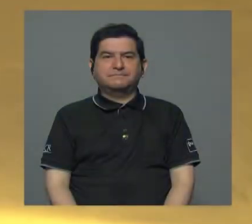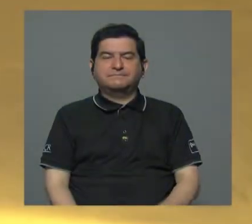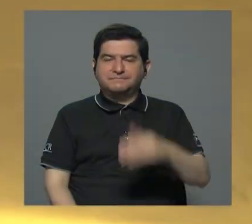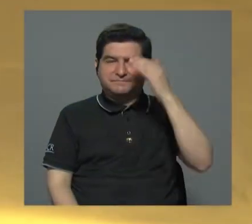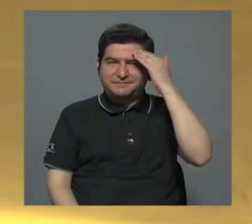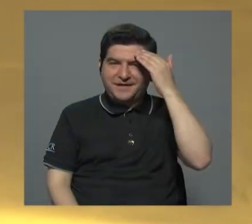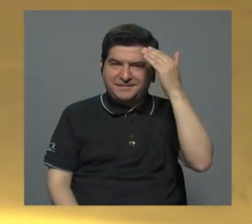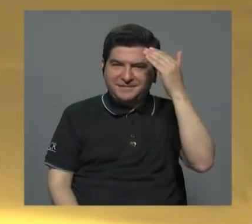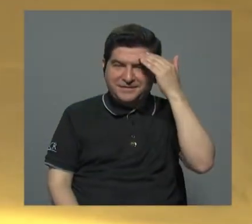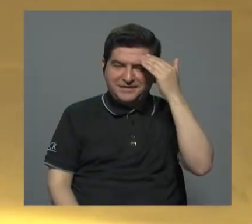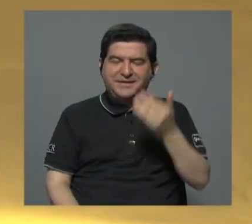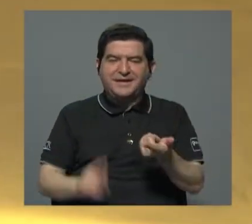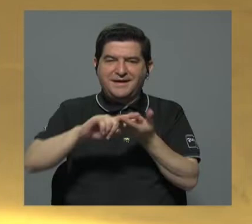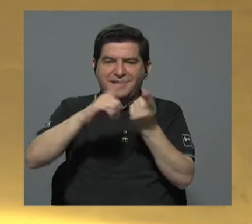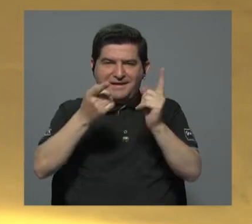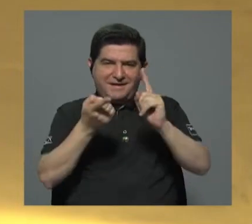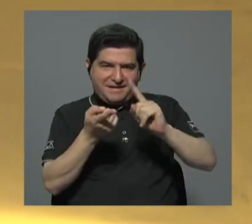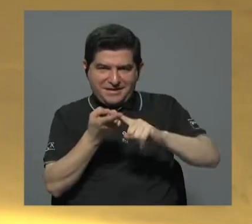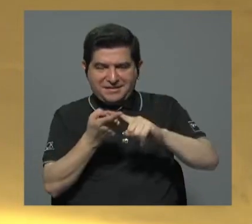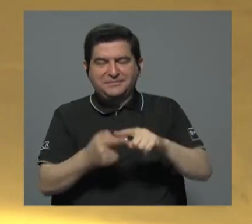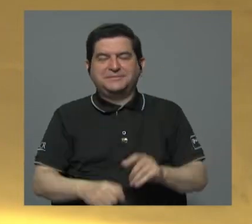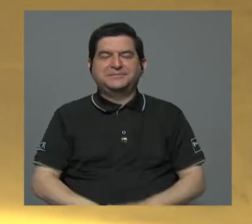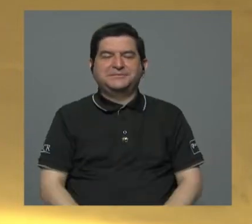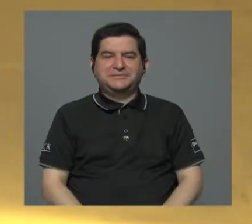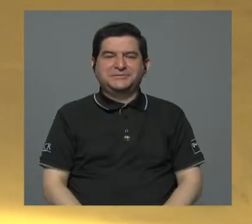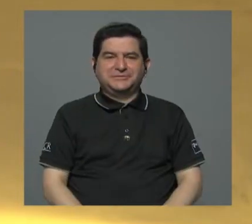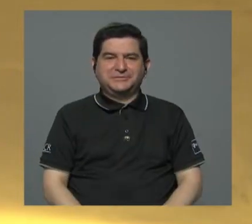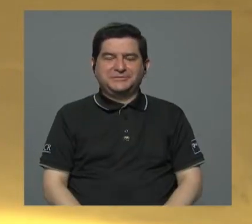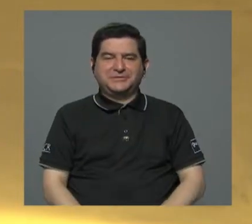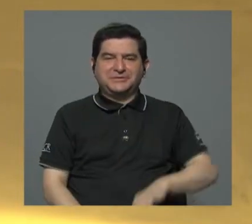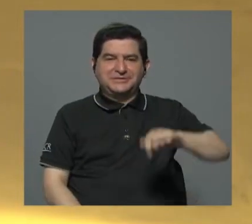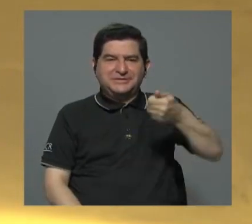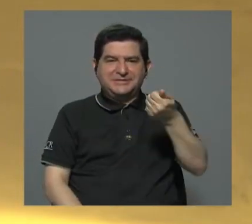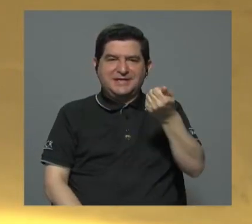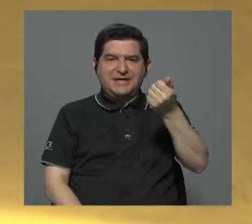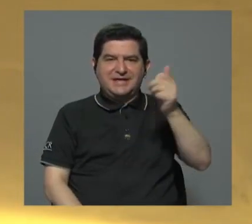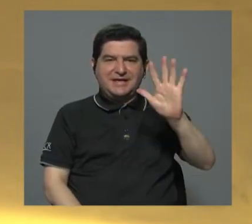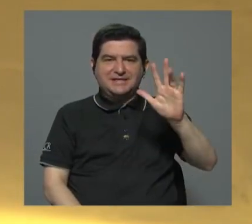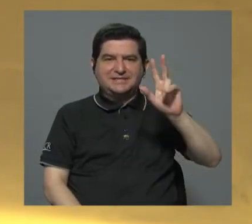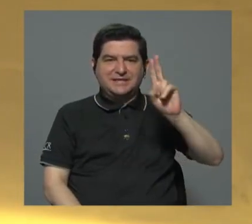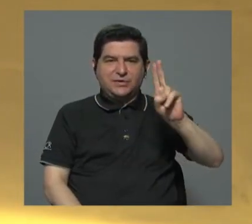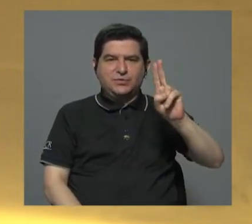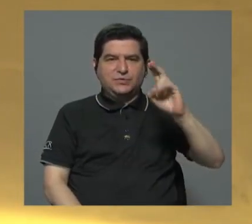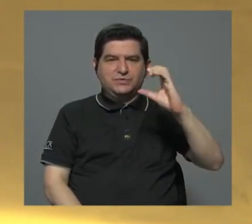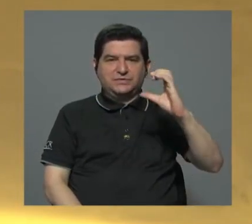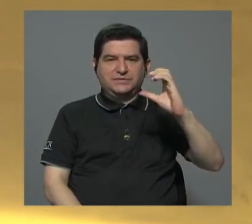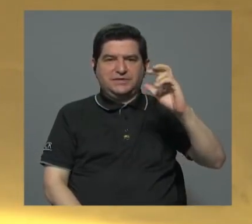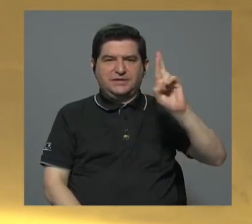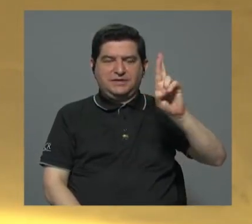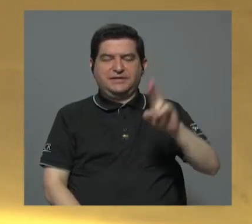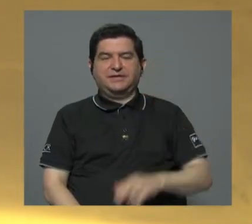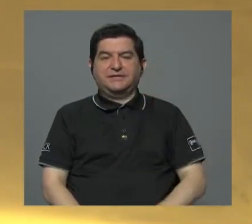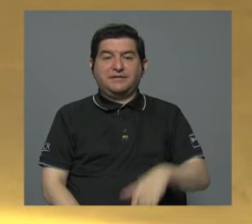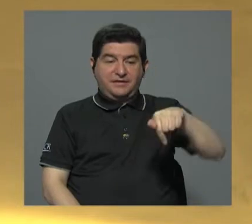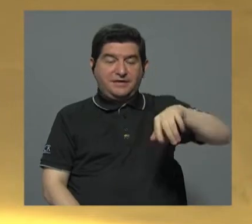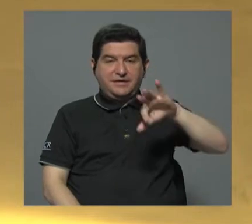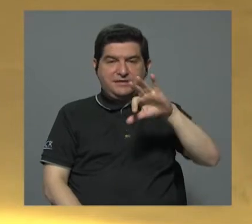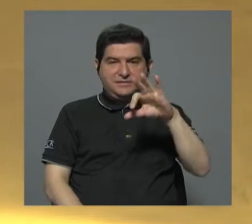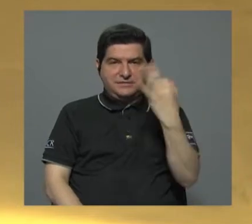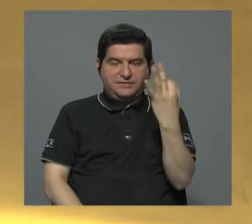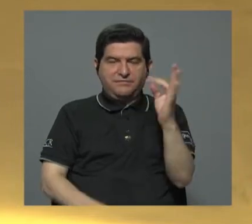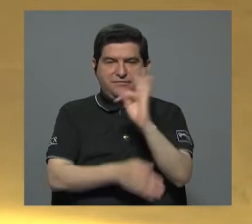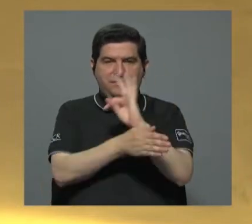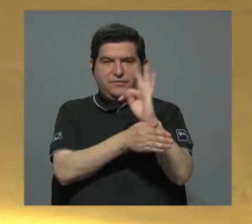Los saludamos, amigas y amigos de 15 UCR, este medio